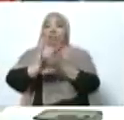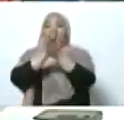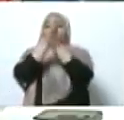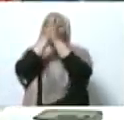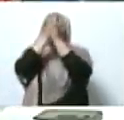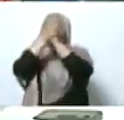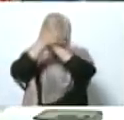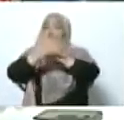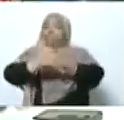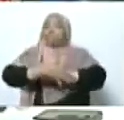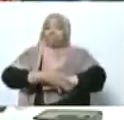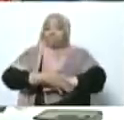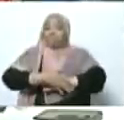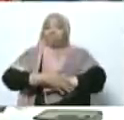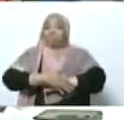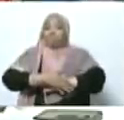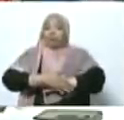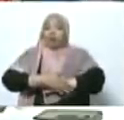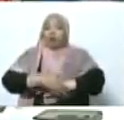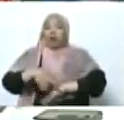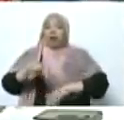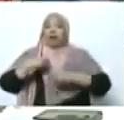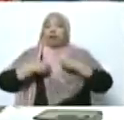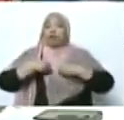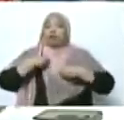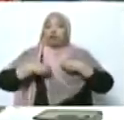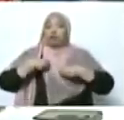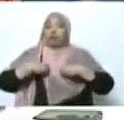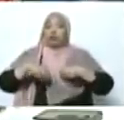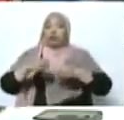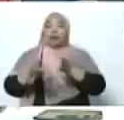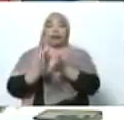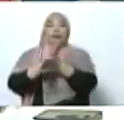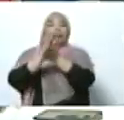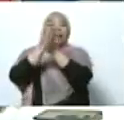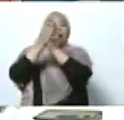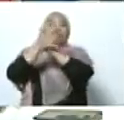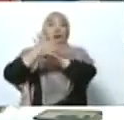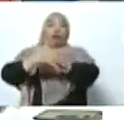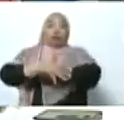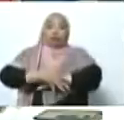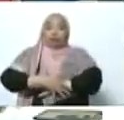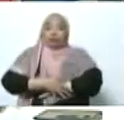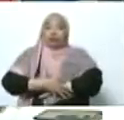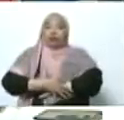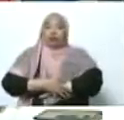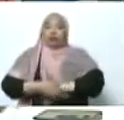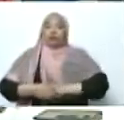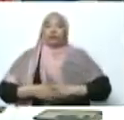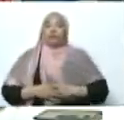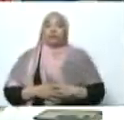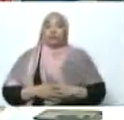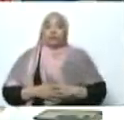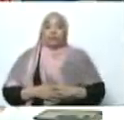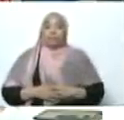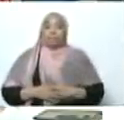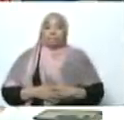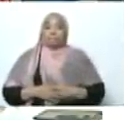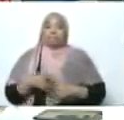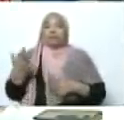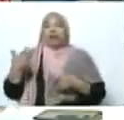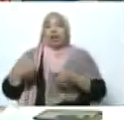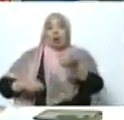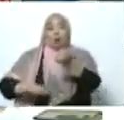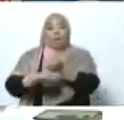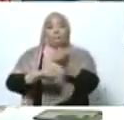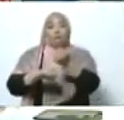¿verdad? Tiene hasta derecho de sentirse angustiado, pues se le acaba su gallinita de los huevos de oro.